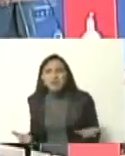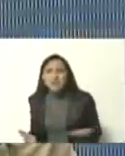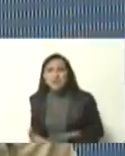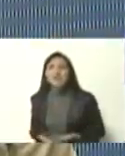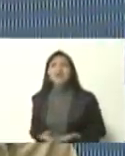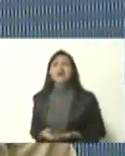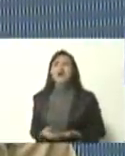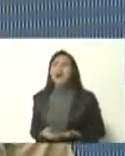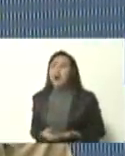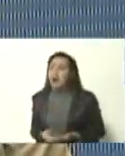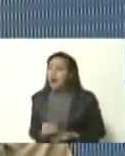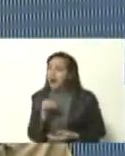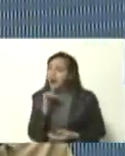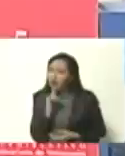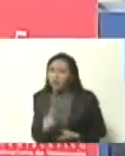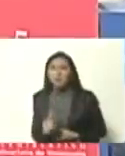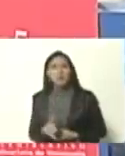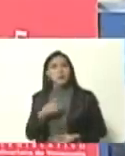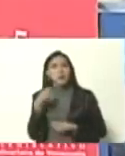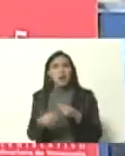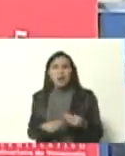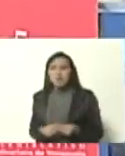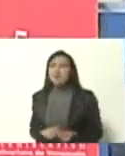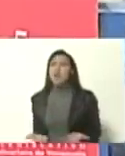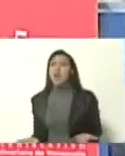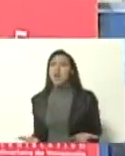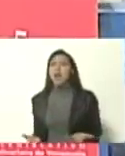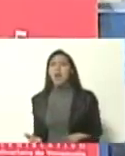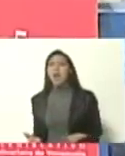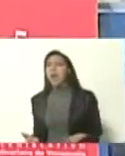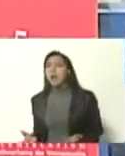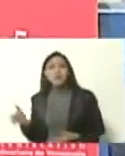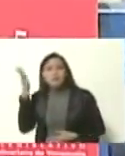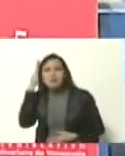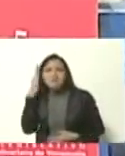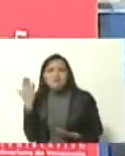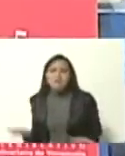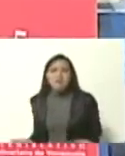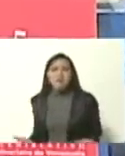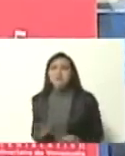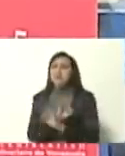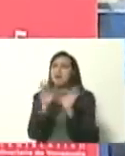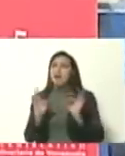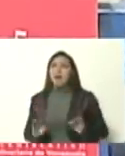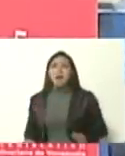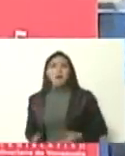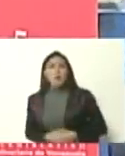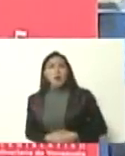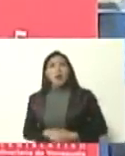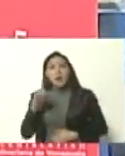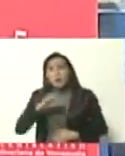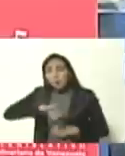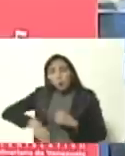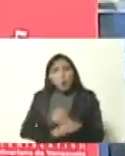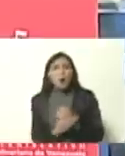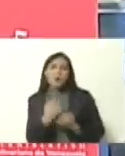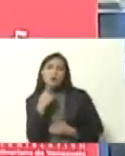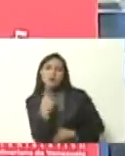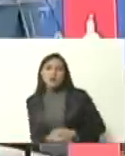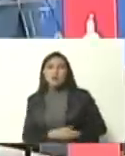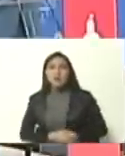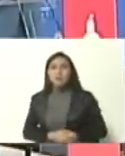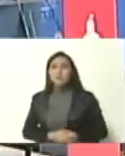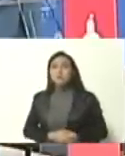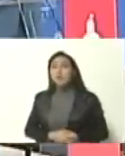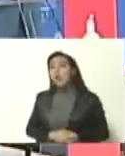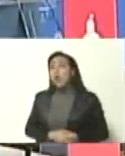tipo de anuncios tontos, absurdos, bastardos, que hace Juan Guaidó y dice el 12 de febrero